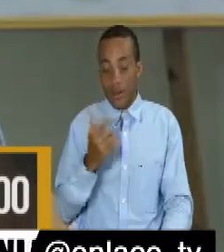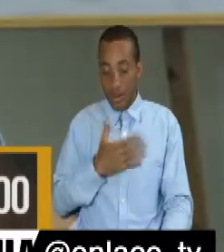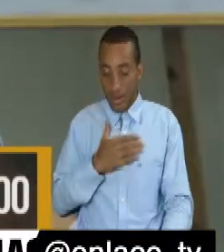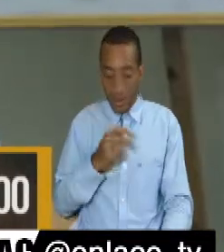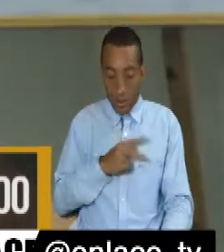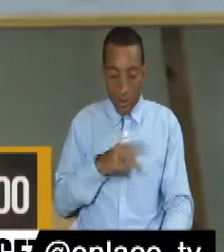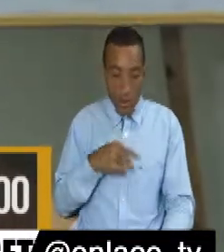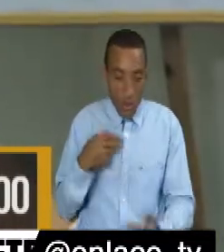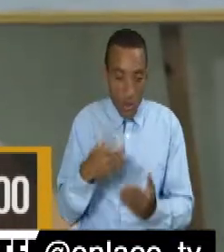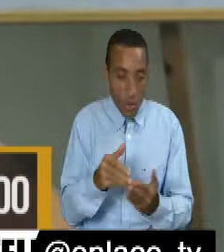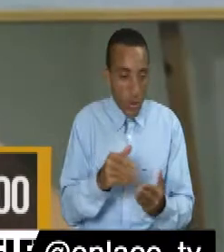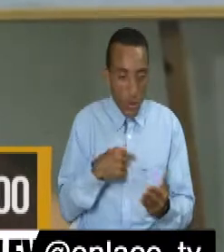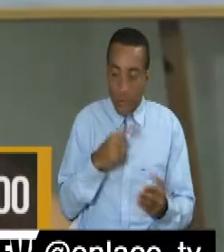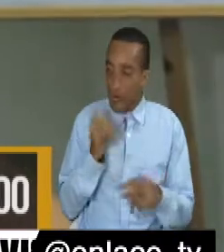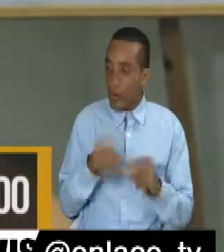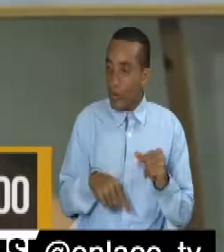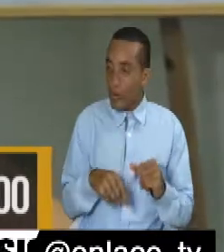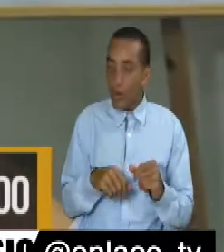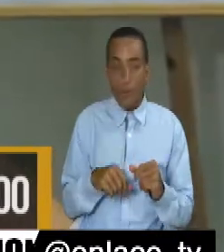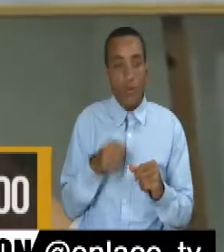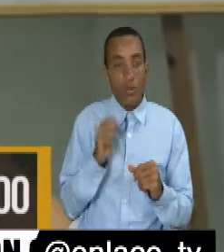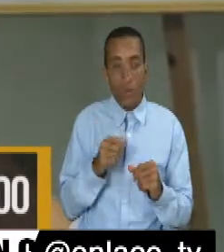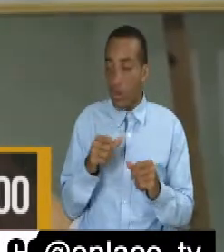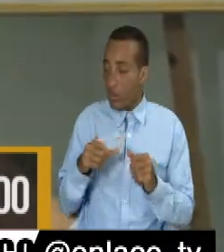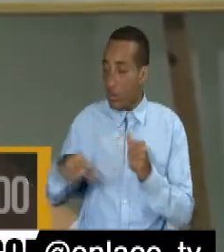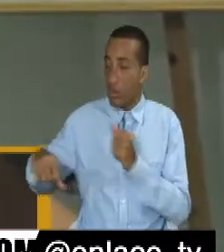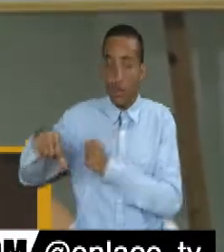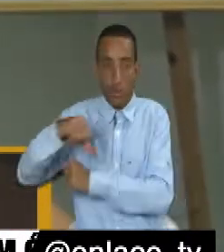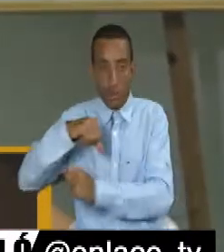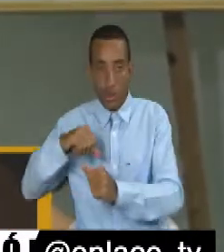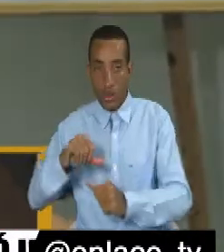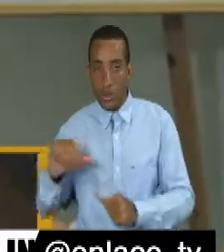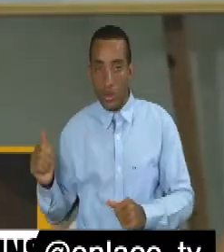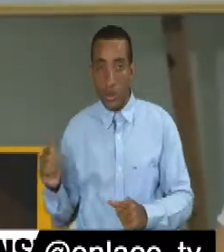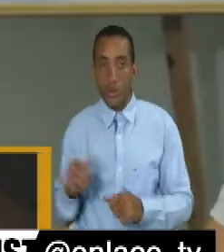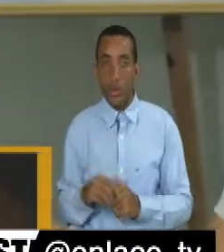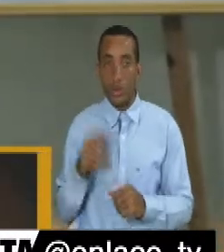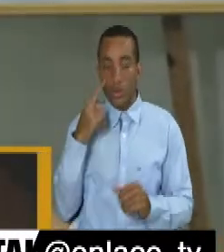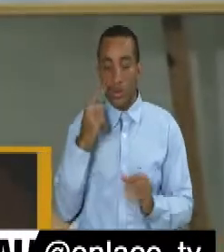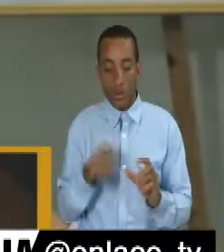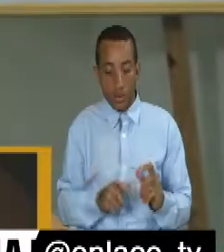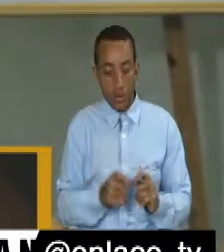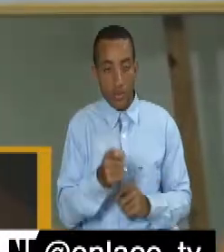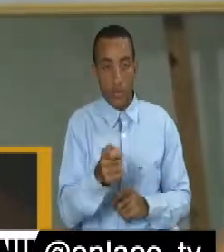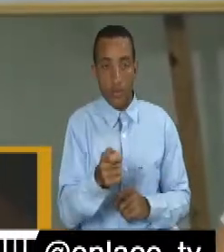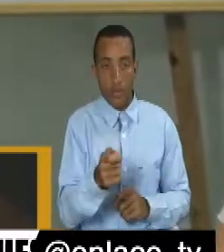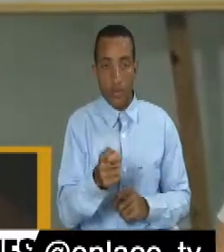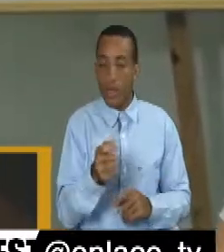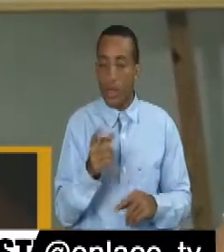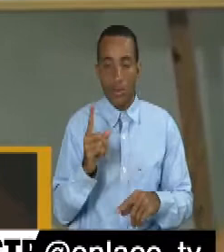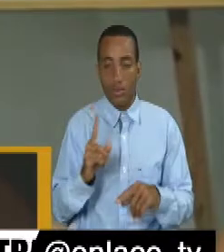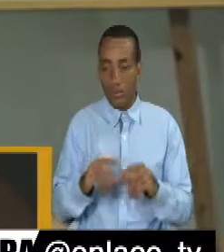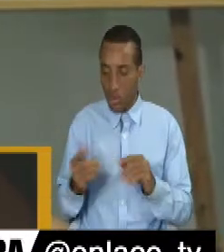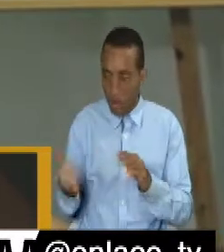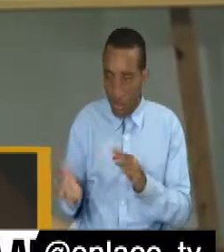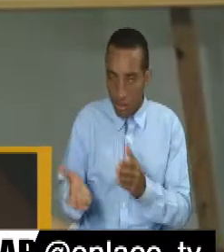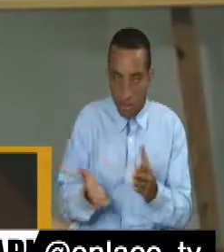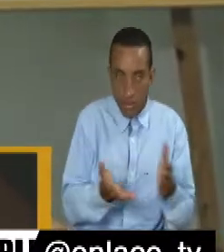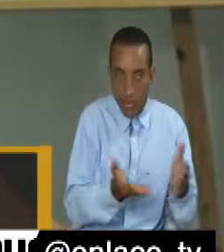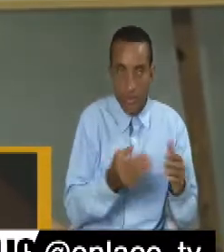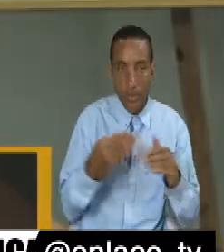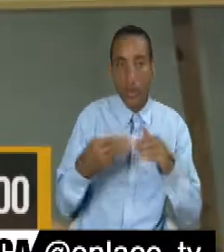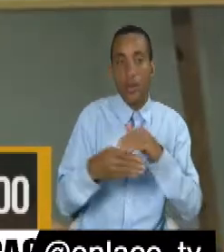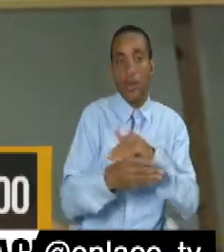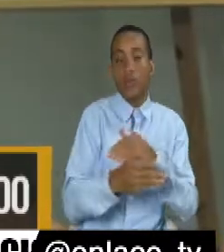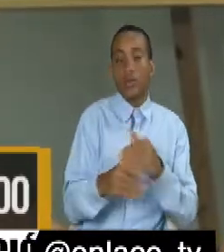puede ser presente, puede transferirlo a otra persona y mientras presente en el abono no va a tener dificultad para entrar al estadio, por lo